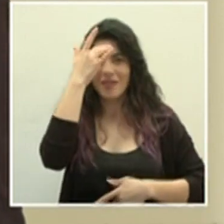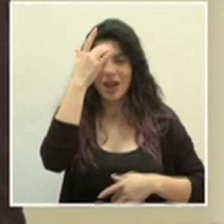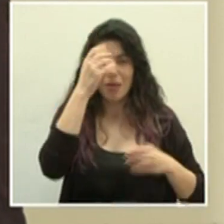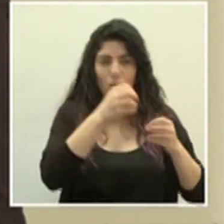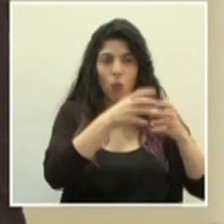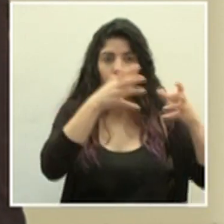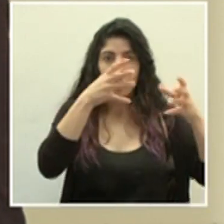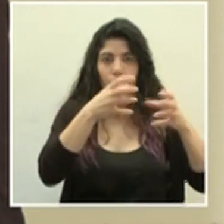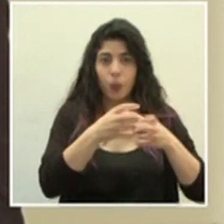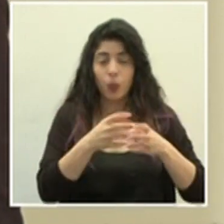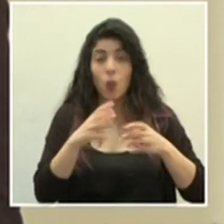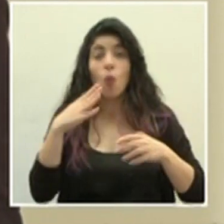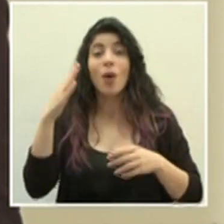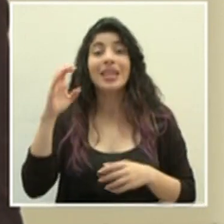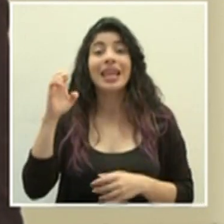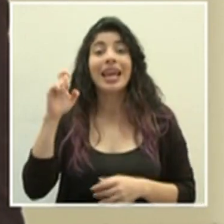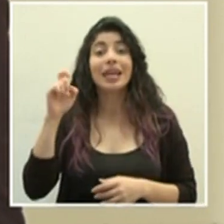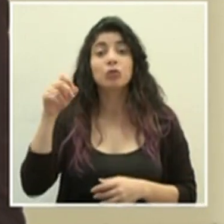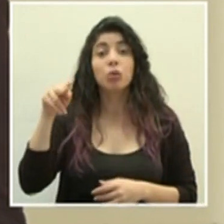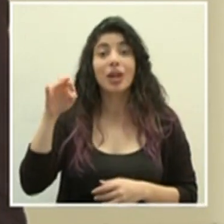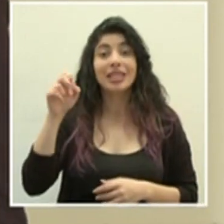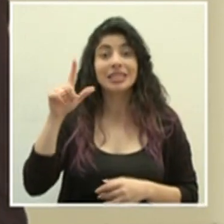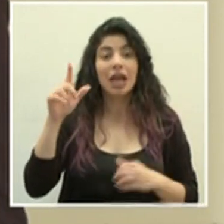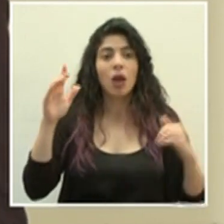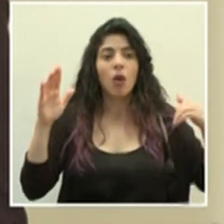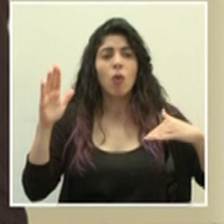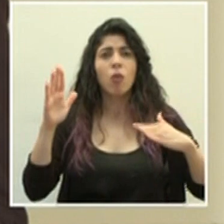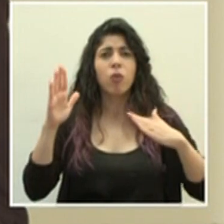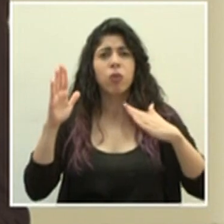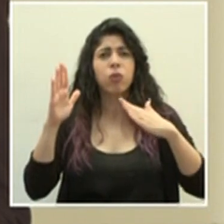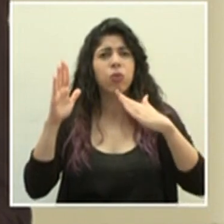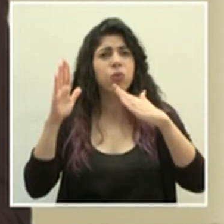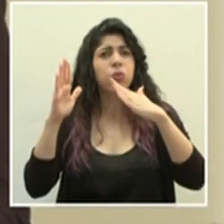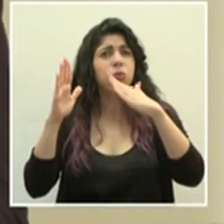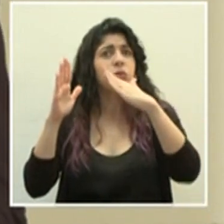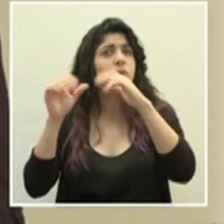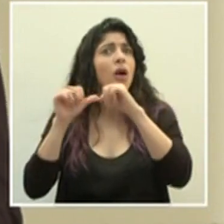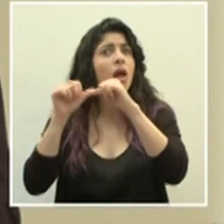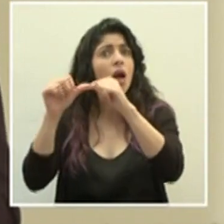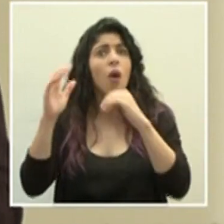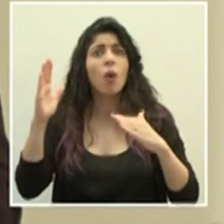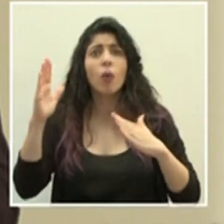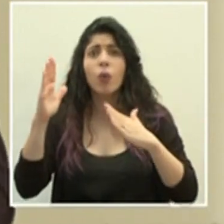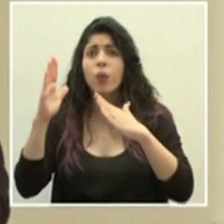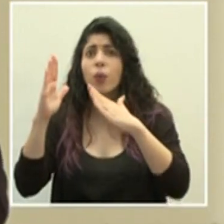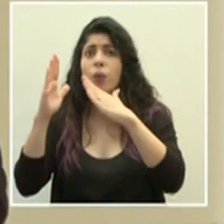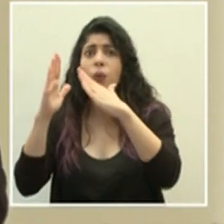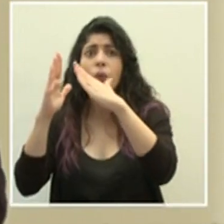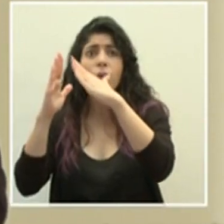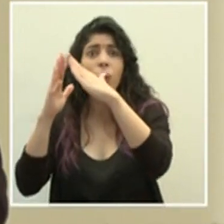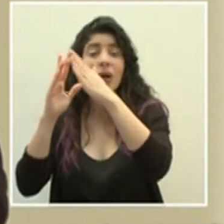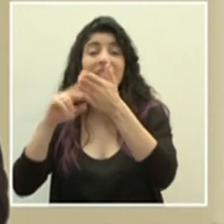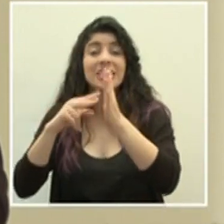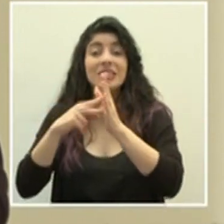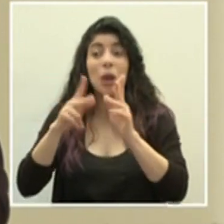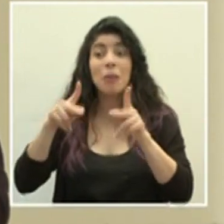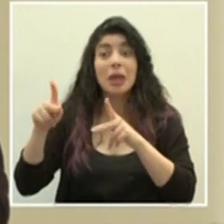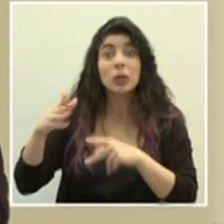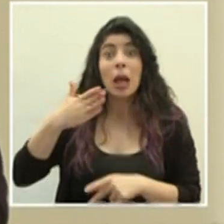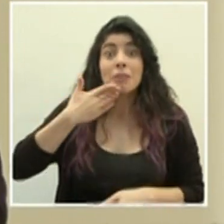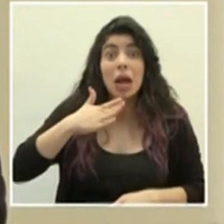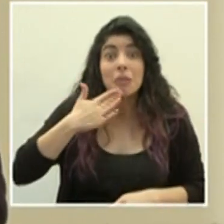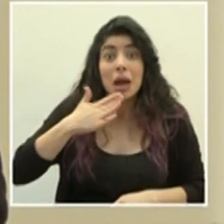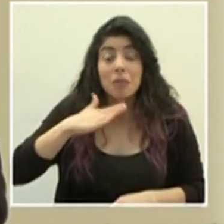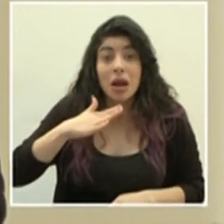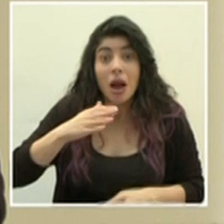exponencial empiezan a aumentar así de esta forma y se mantiene, el aumento se mantiene, y eso lo que hace es que los que se van a complicar, en esos casos